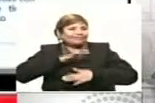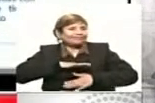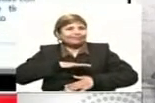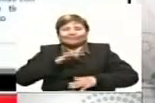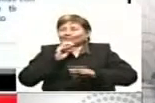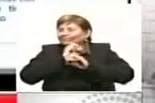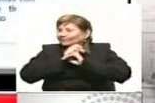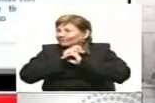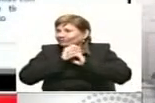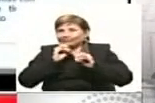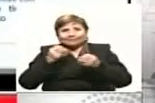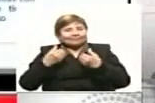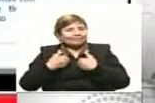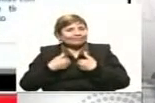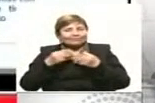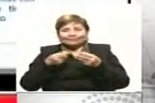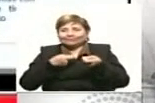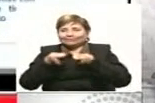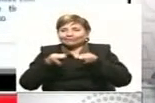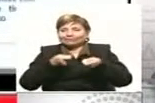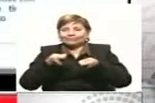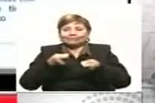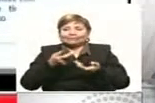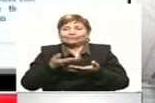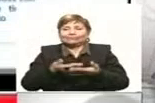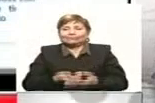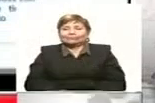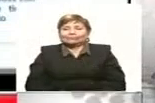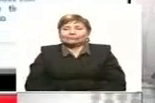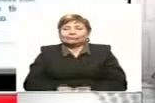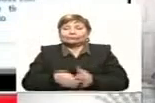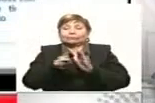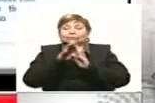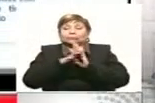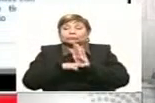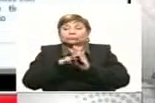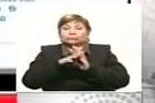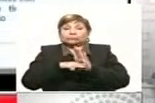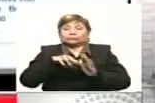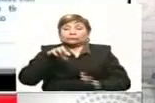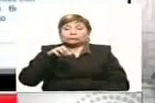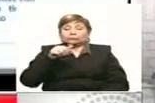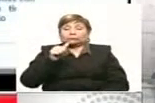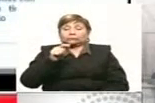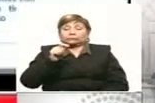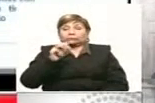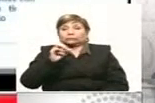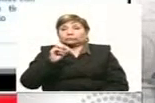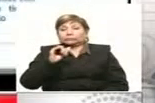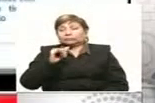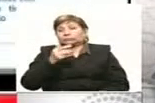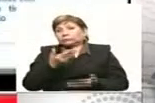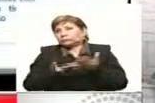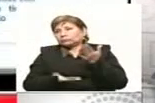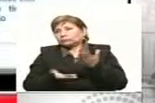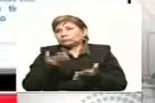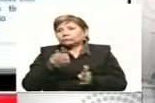todavía tenemos en el control de varias patologías en nuestro país, ¿no? Como